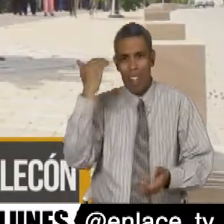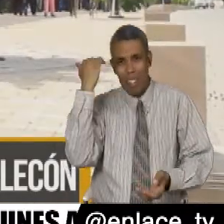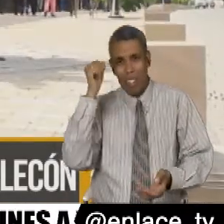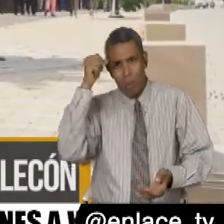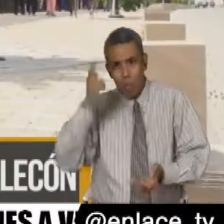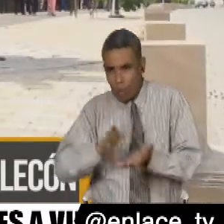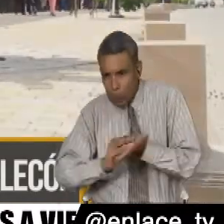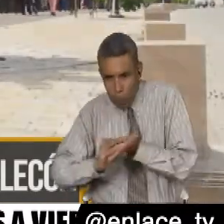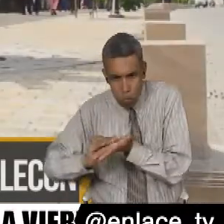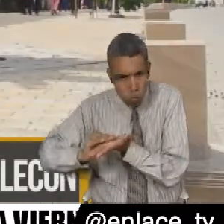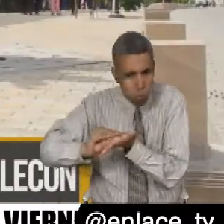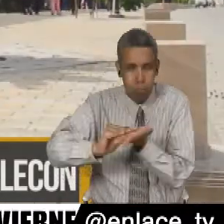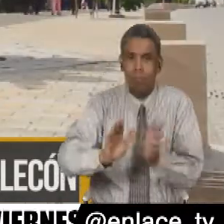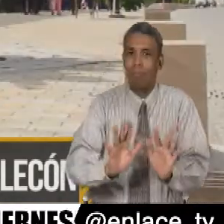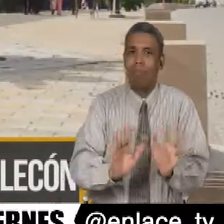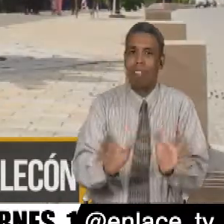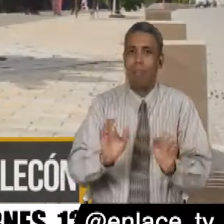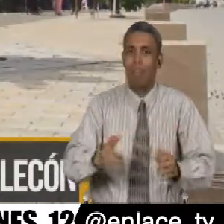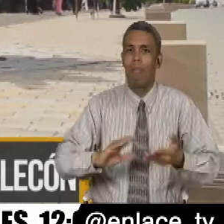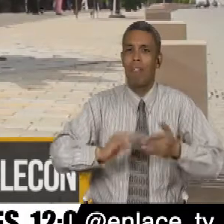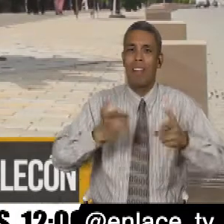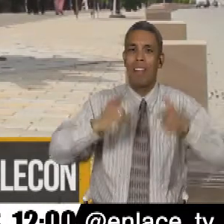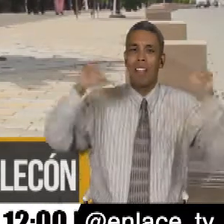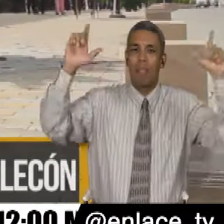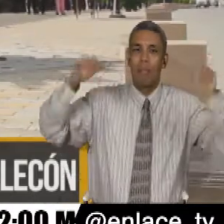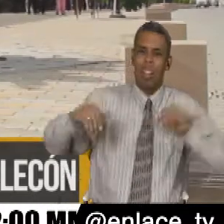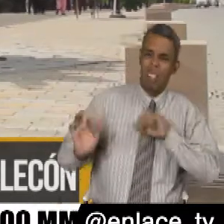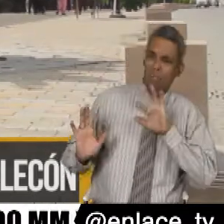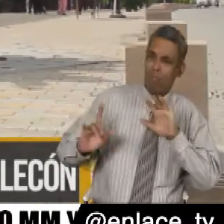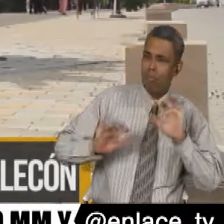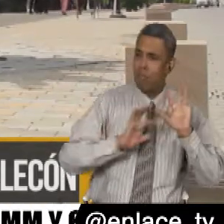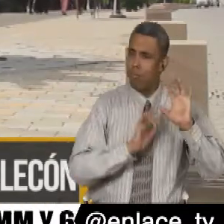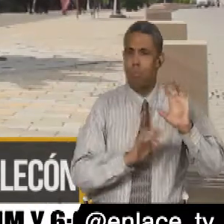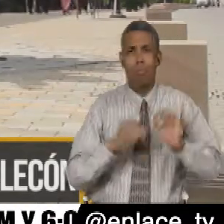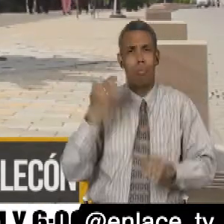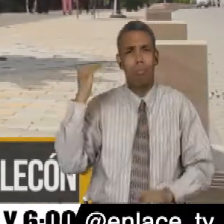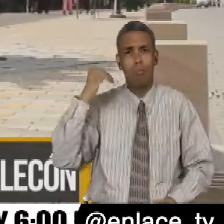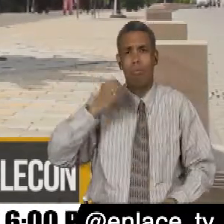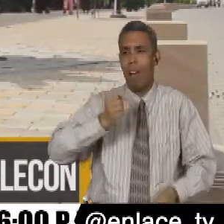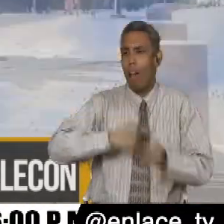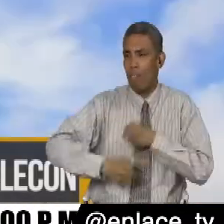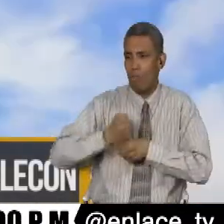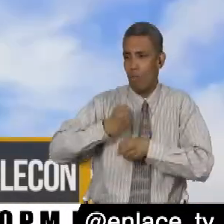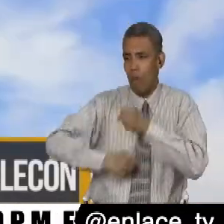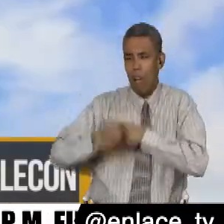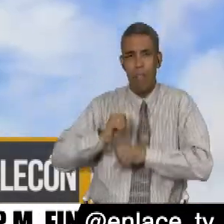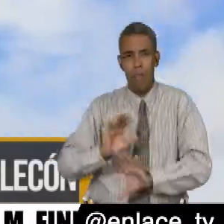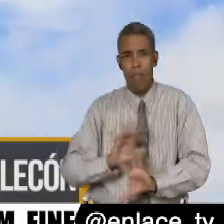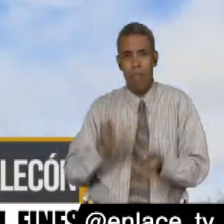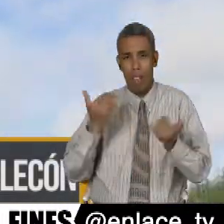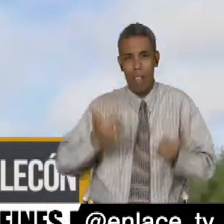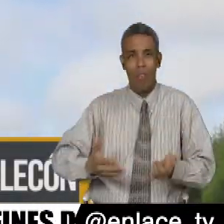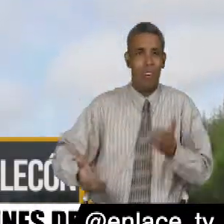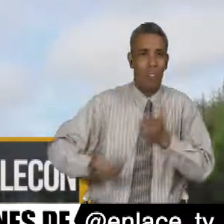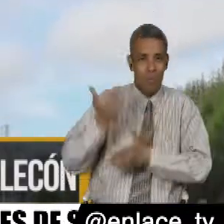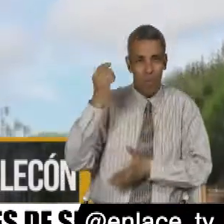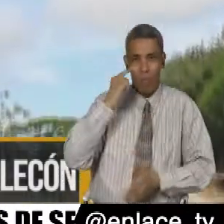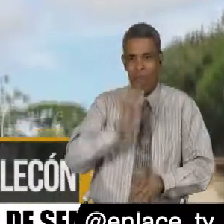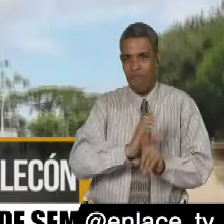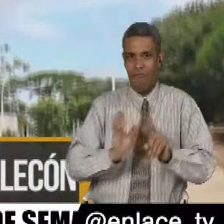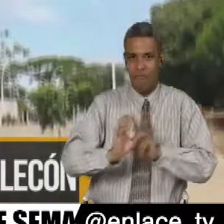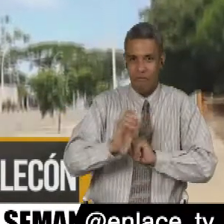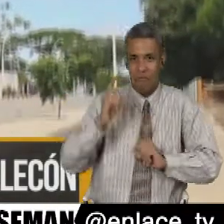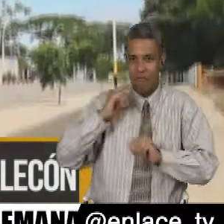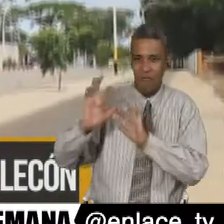semana en el malecón del 'cristo petrolero volverá luego de más de una década el encuentro municipal de cultura que liderará la secretaria de